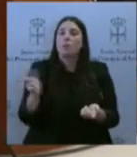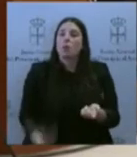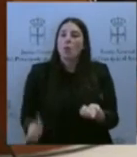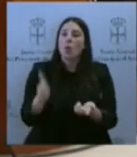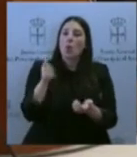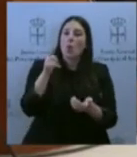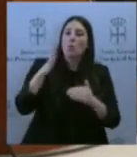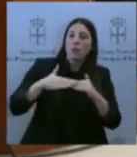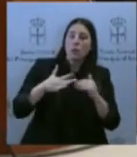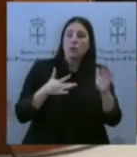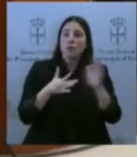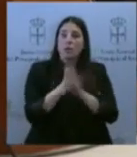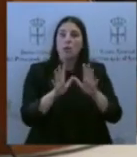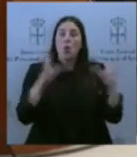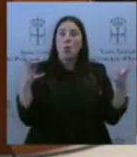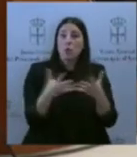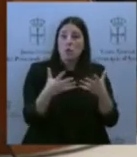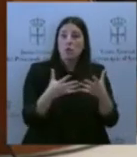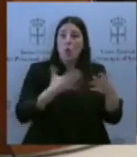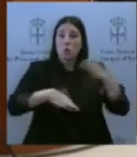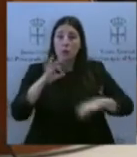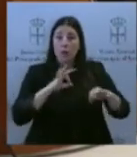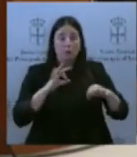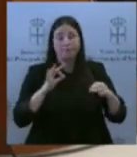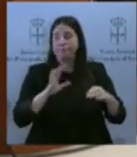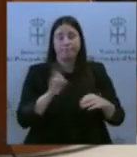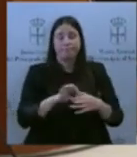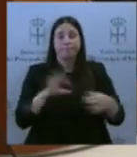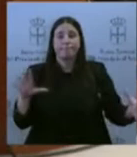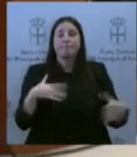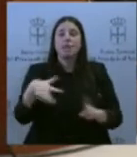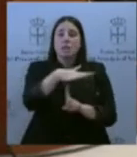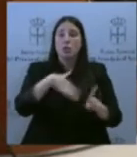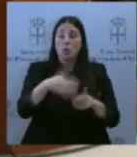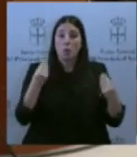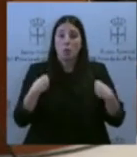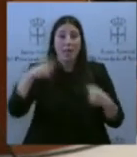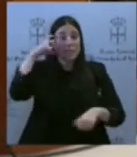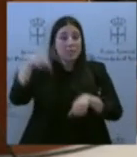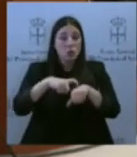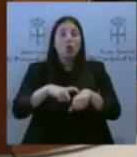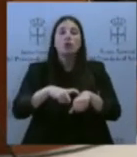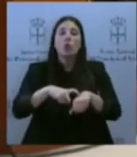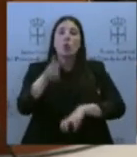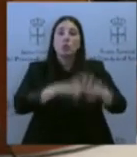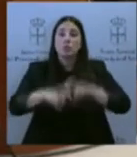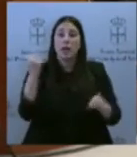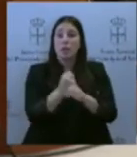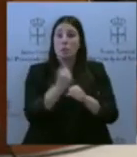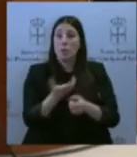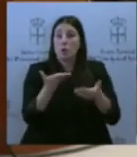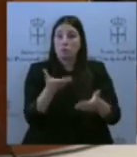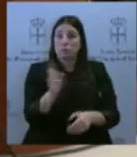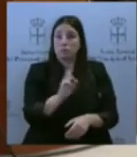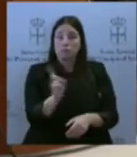posibilidades. El contexto vital y psicológico no favorece la búsqueda de empleo y con eso los estudios